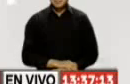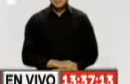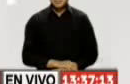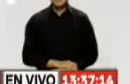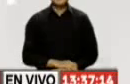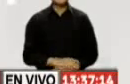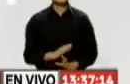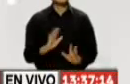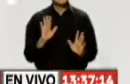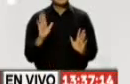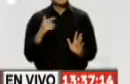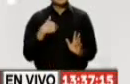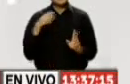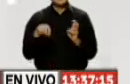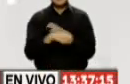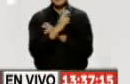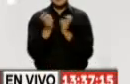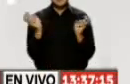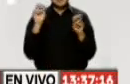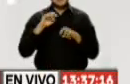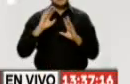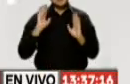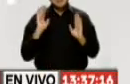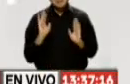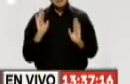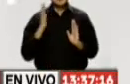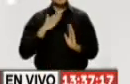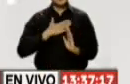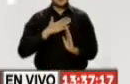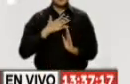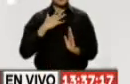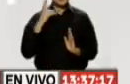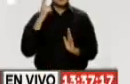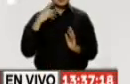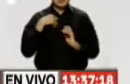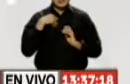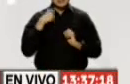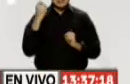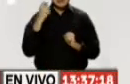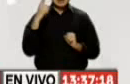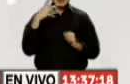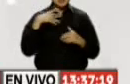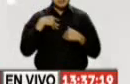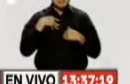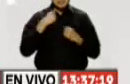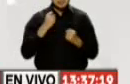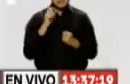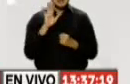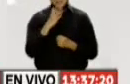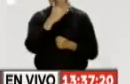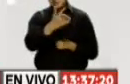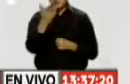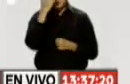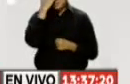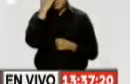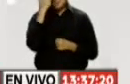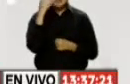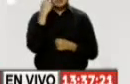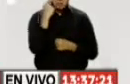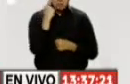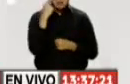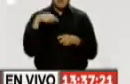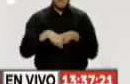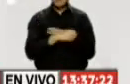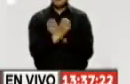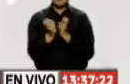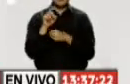La verdad que para subirme en uno de estos juegos voy a armarme, pero de valor, porque como sabemos van a poner a prueba la